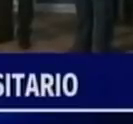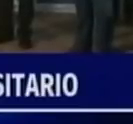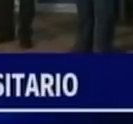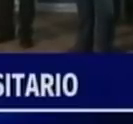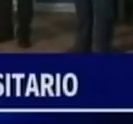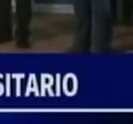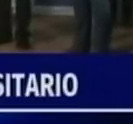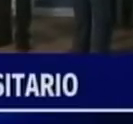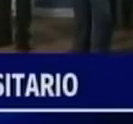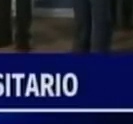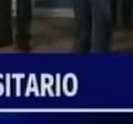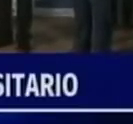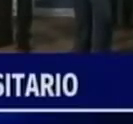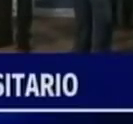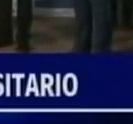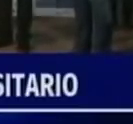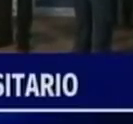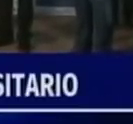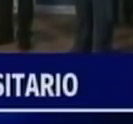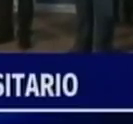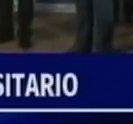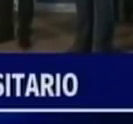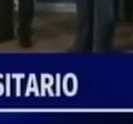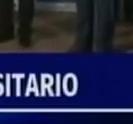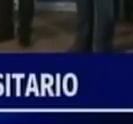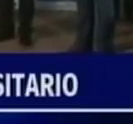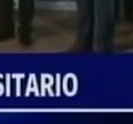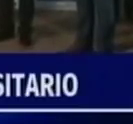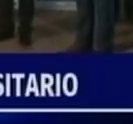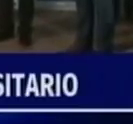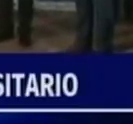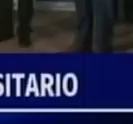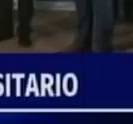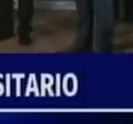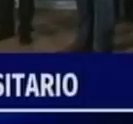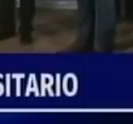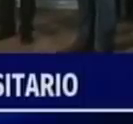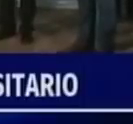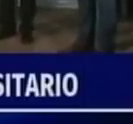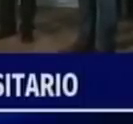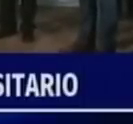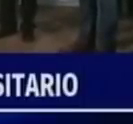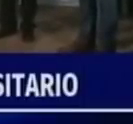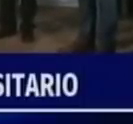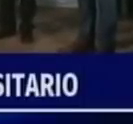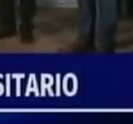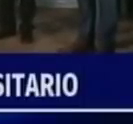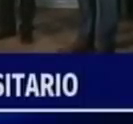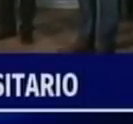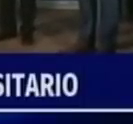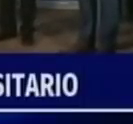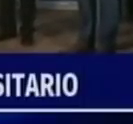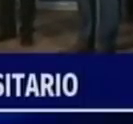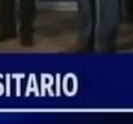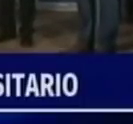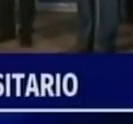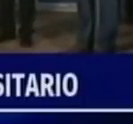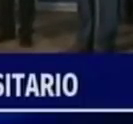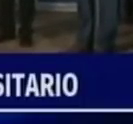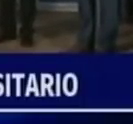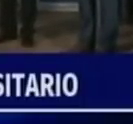estoy seguro que muchos jóvenes que están viendo hoy esta transmisión van a